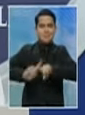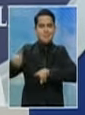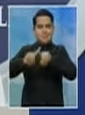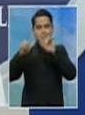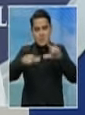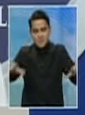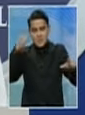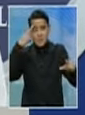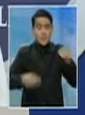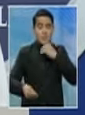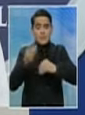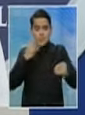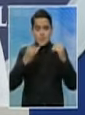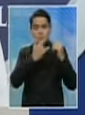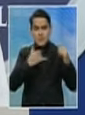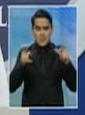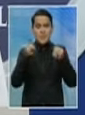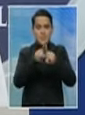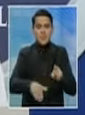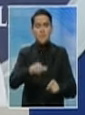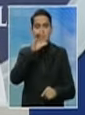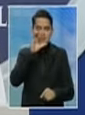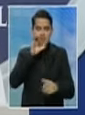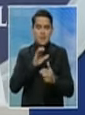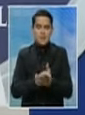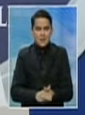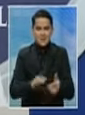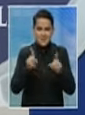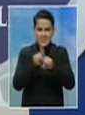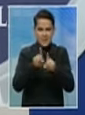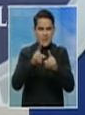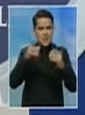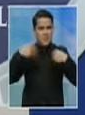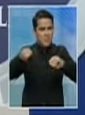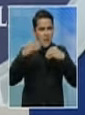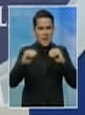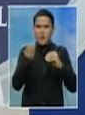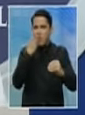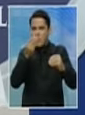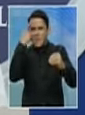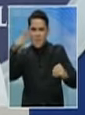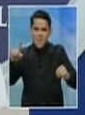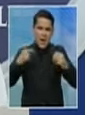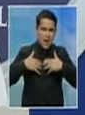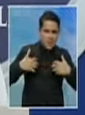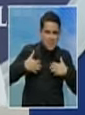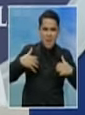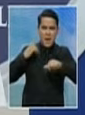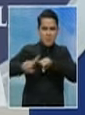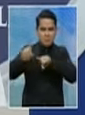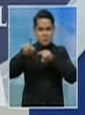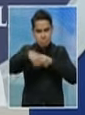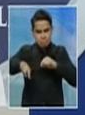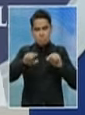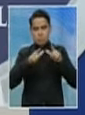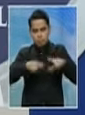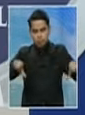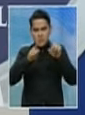de alimentos y bebidas, industria agropecuaria, labores agrícolas de recolección y empresas de